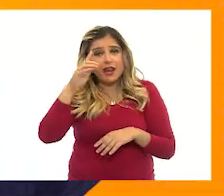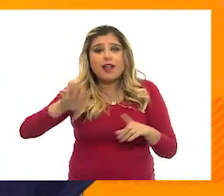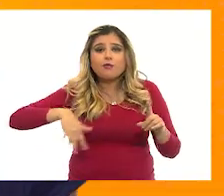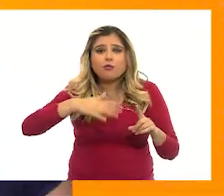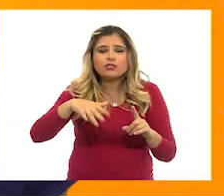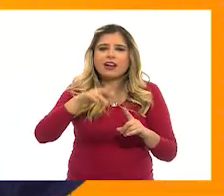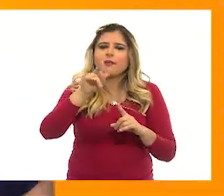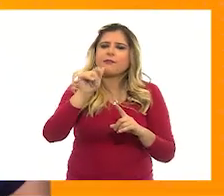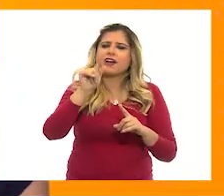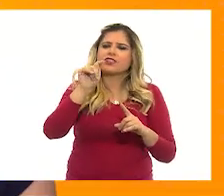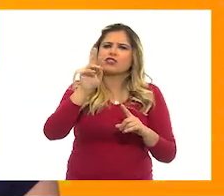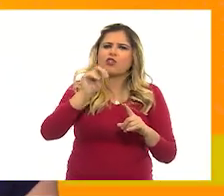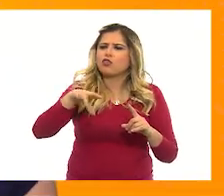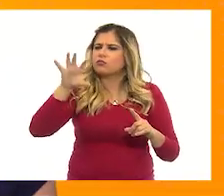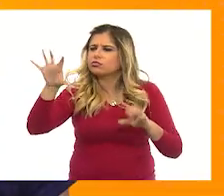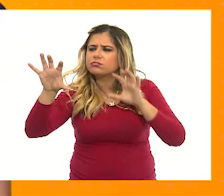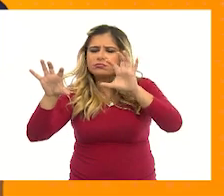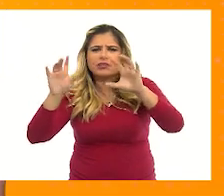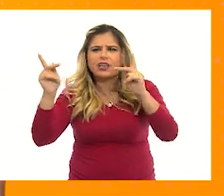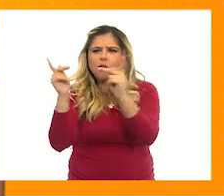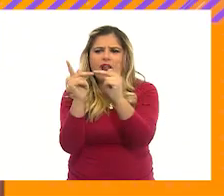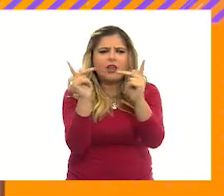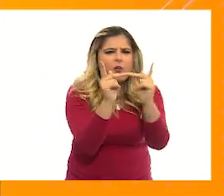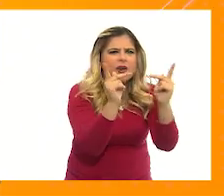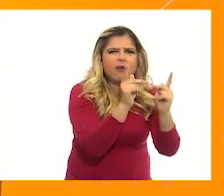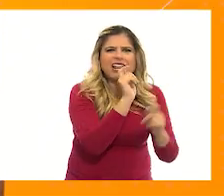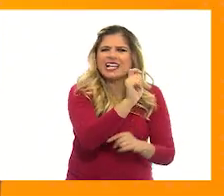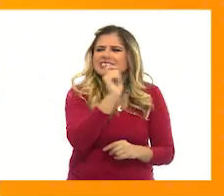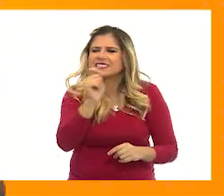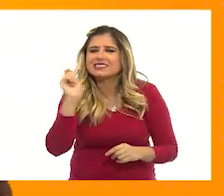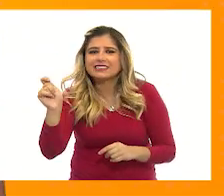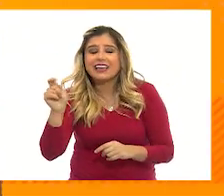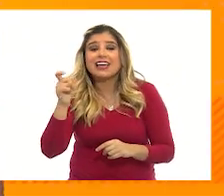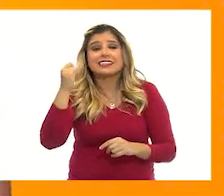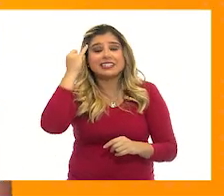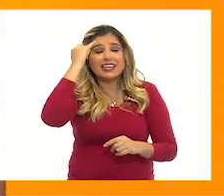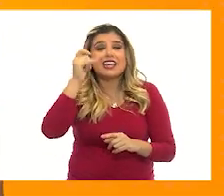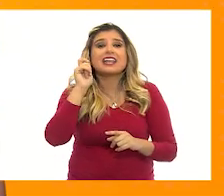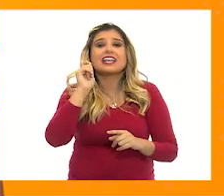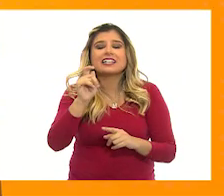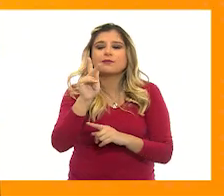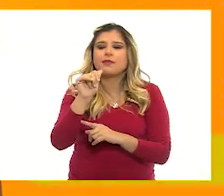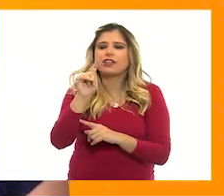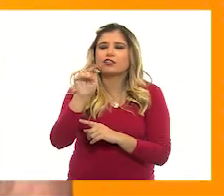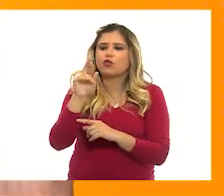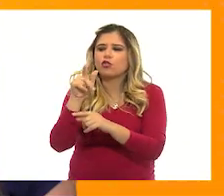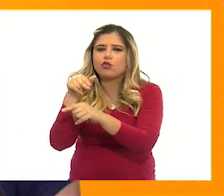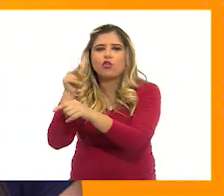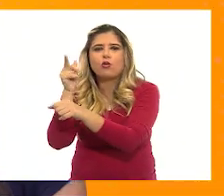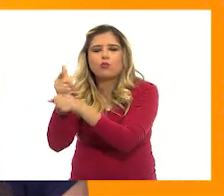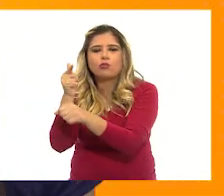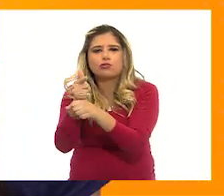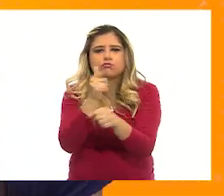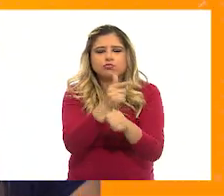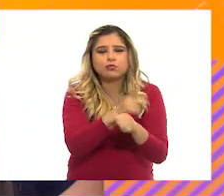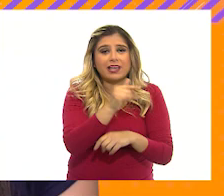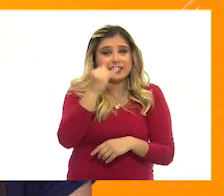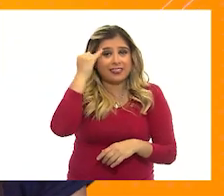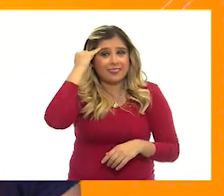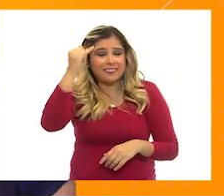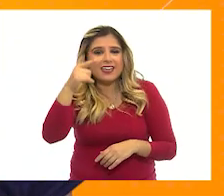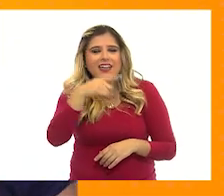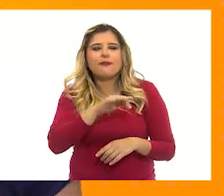buscar patrones y entender qué significan. Llamamos a esta táctica reconocimiento de patrones. Es una estrategia que